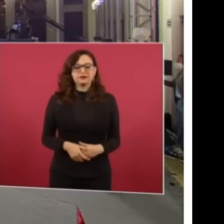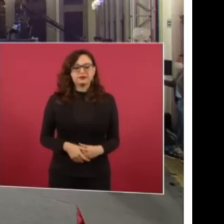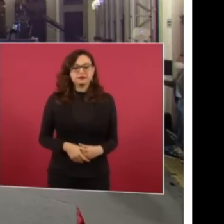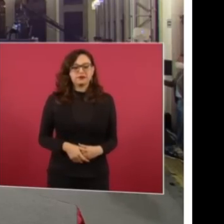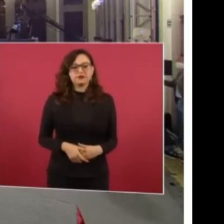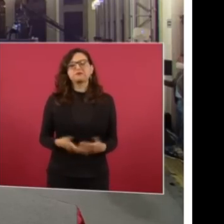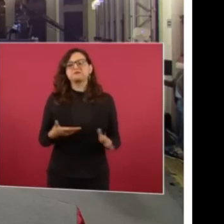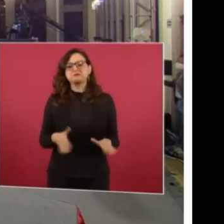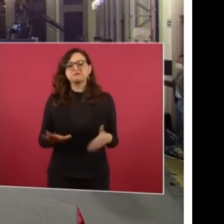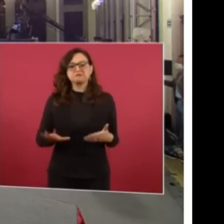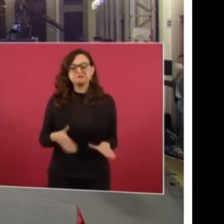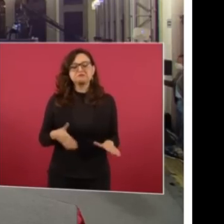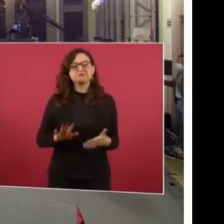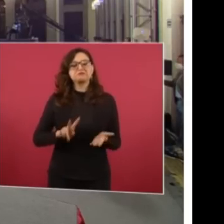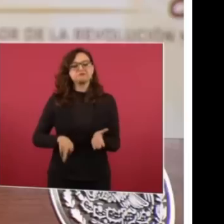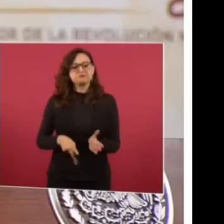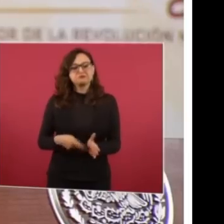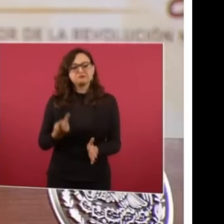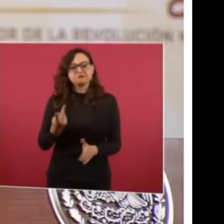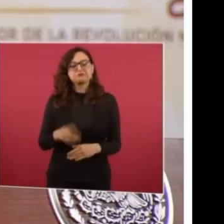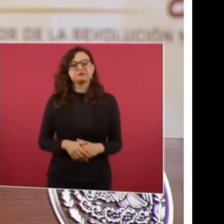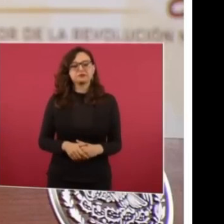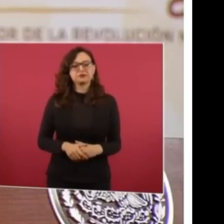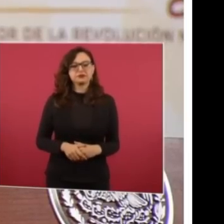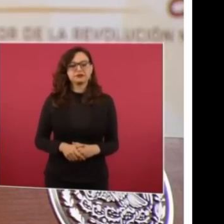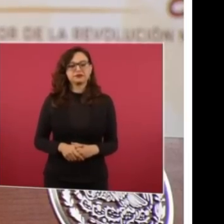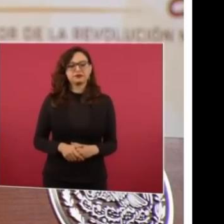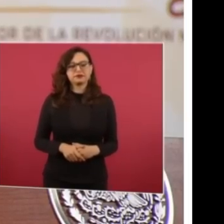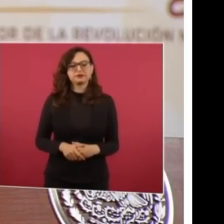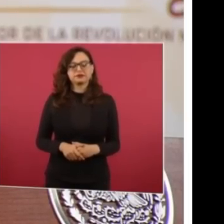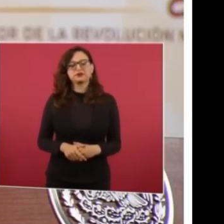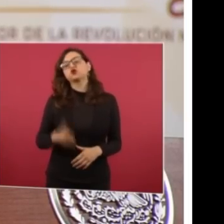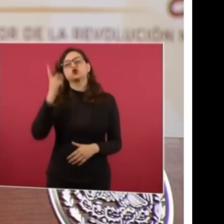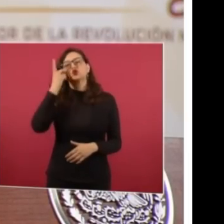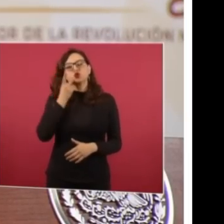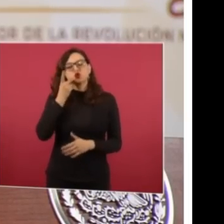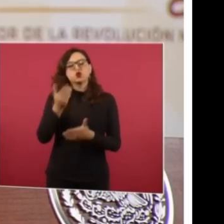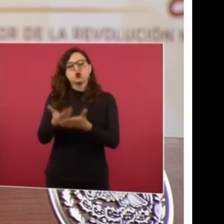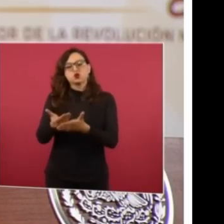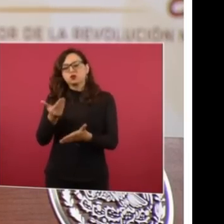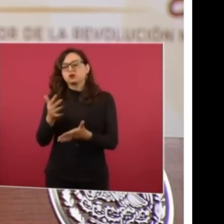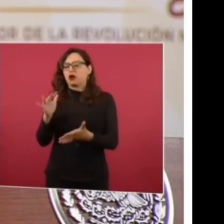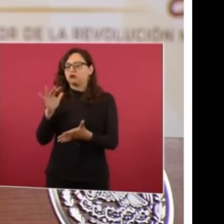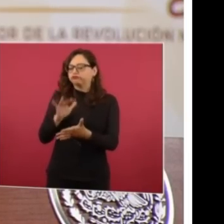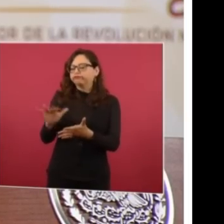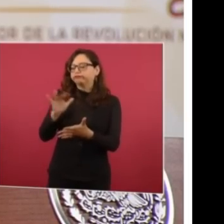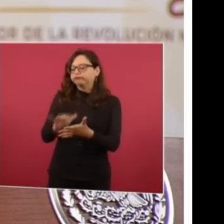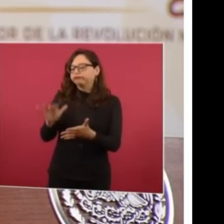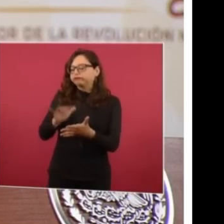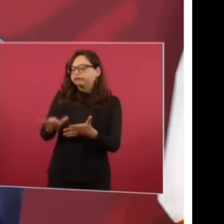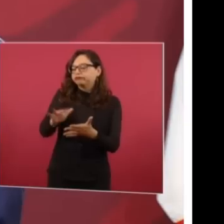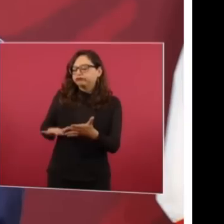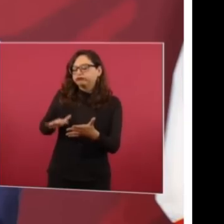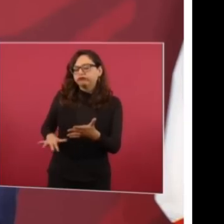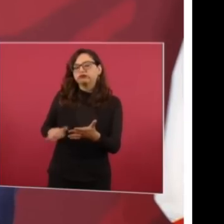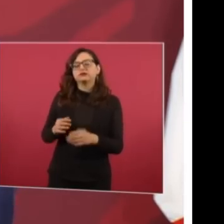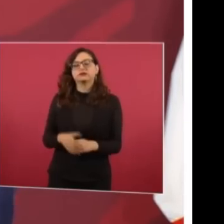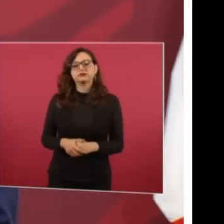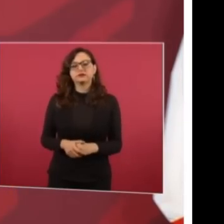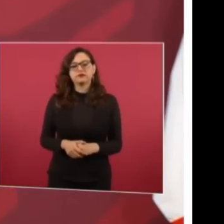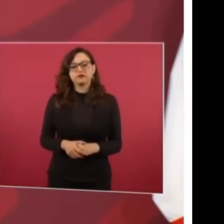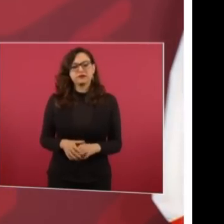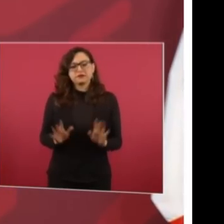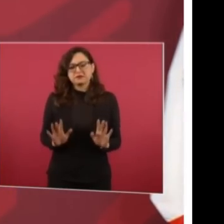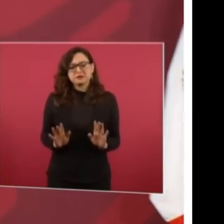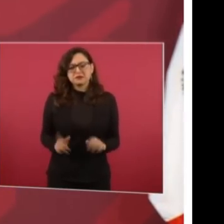caminar un ratito ahí sí antes de irse a acostar leer otras cosas y